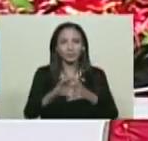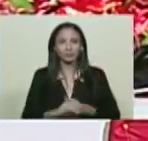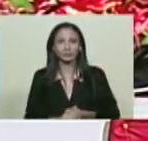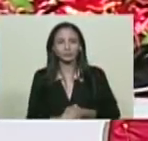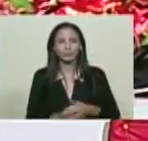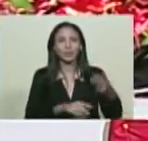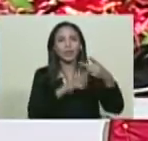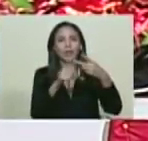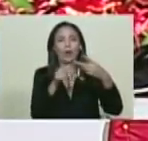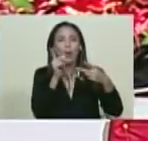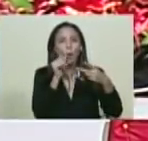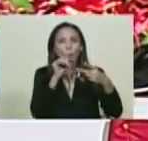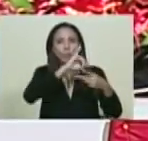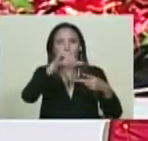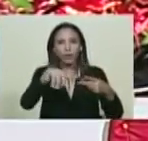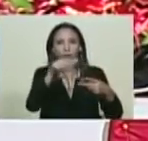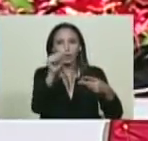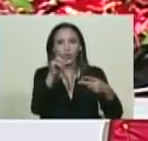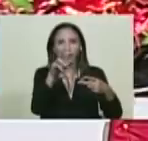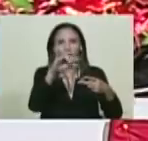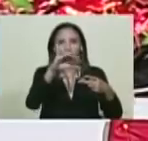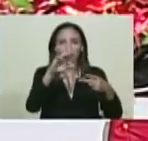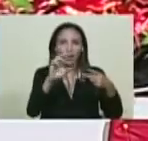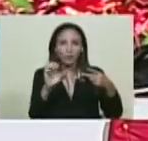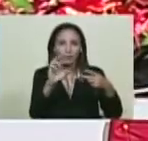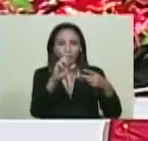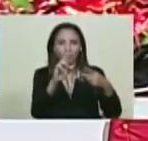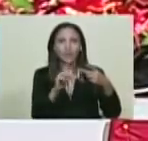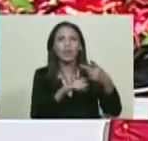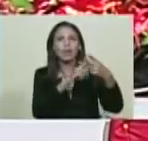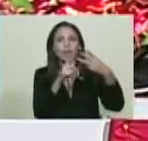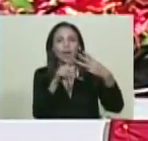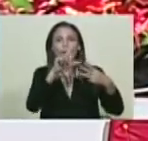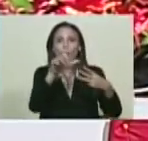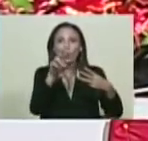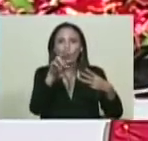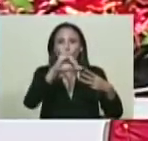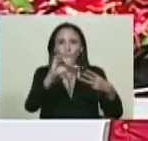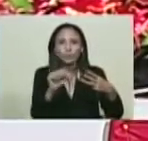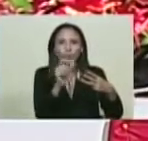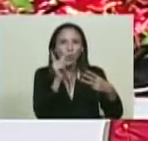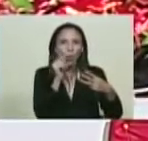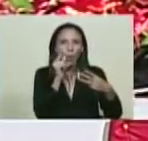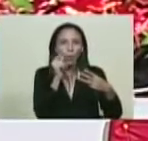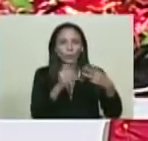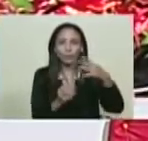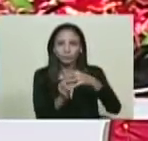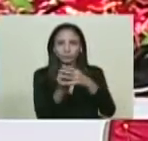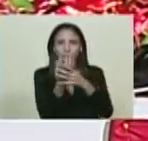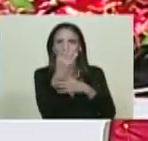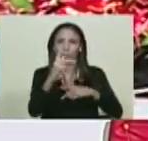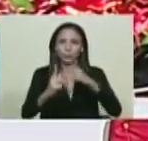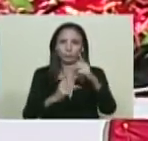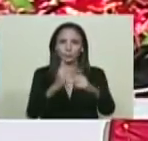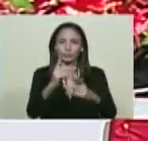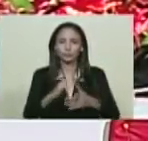Javier, al floricultor Luis Haddad, creo que se llama, ¿no? Escuché. Luis Haddad.